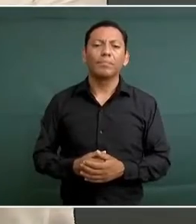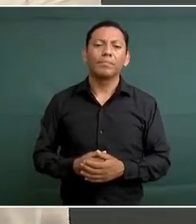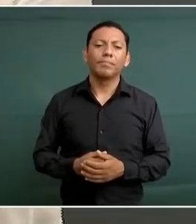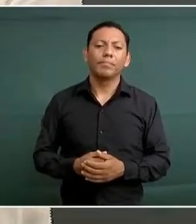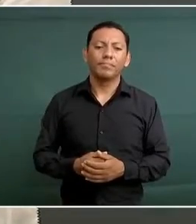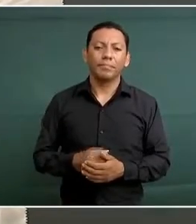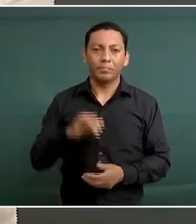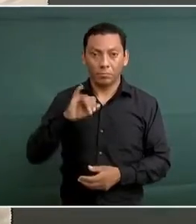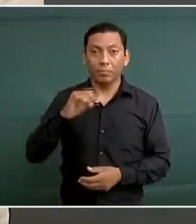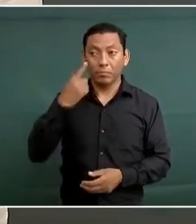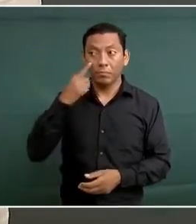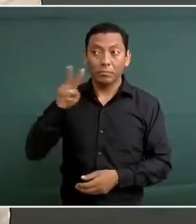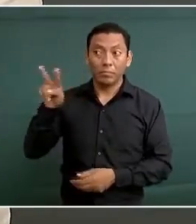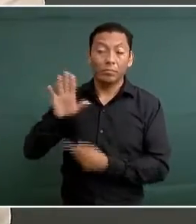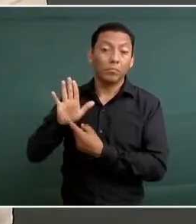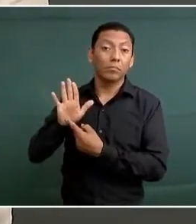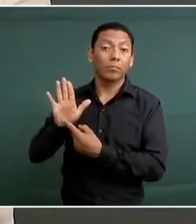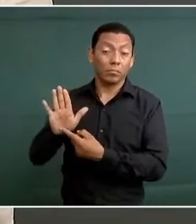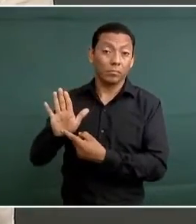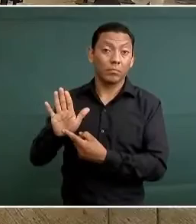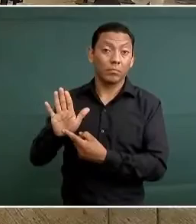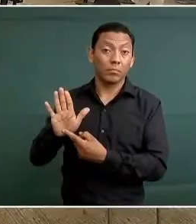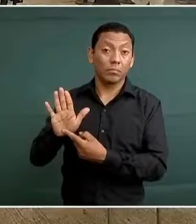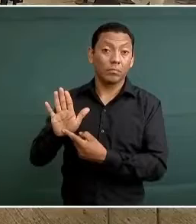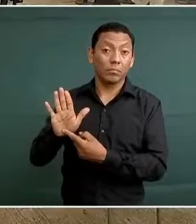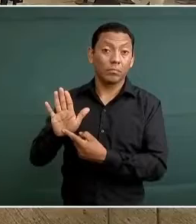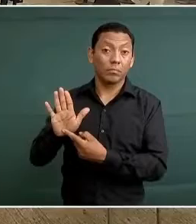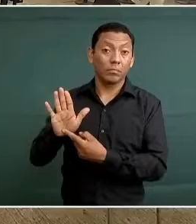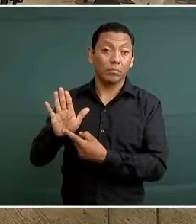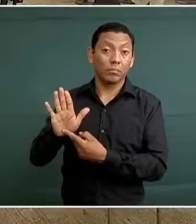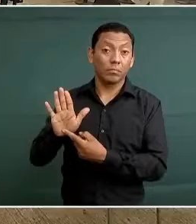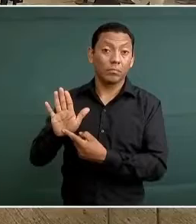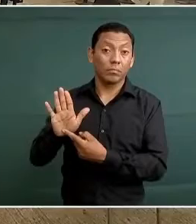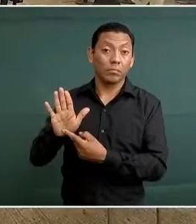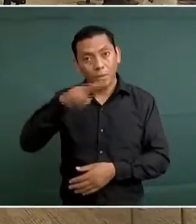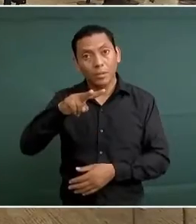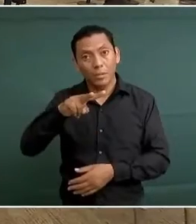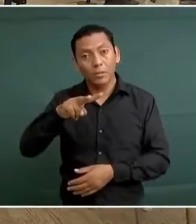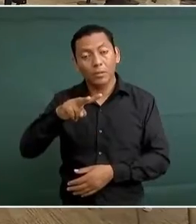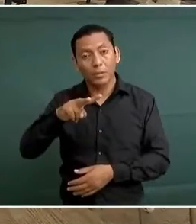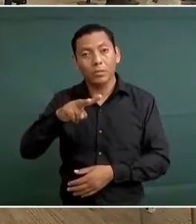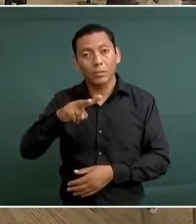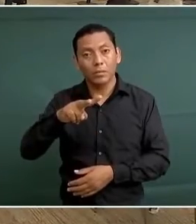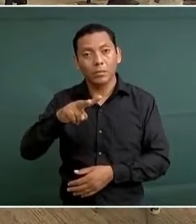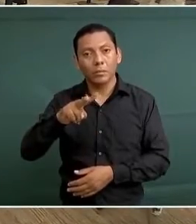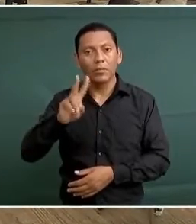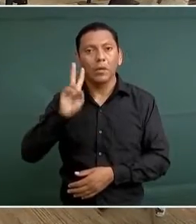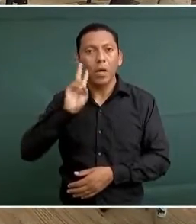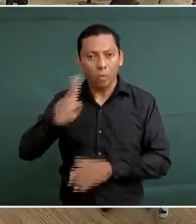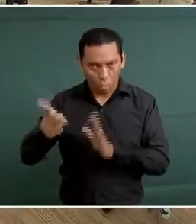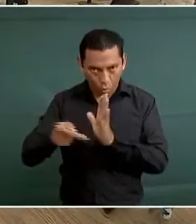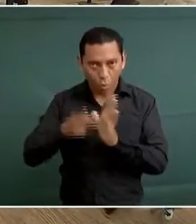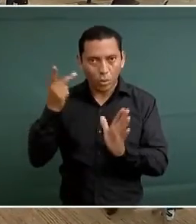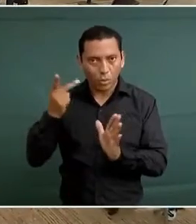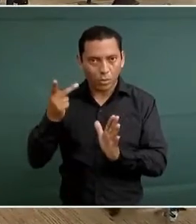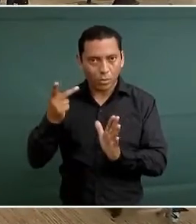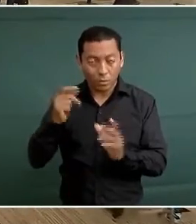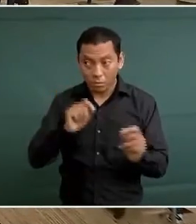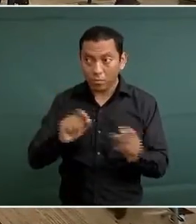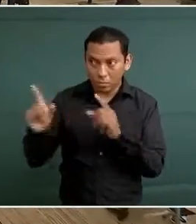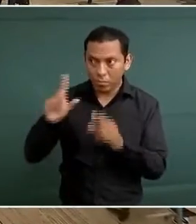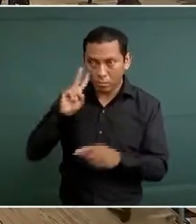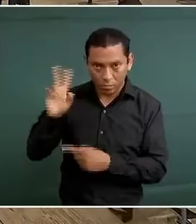lo estamos viendo en la misma ciudad de México a ver porque no volvemos a poner la